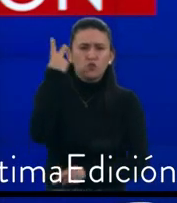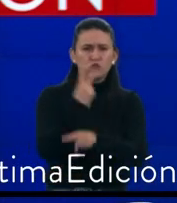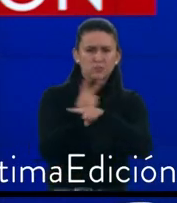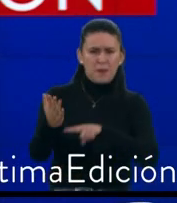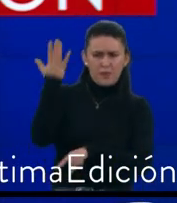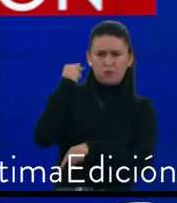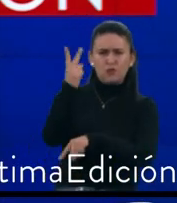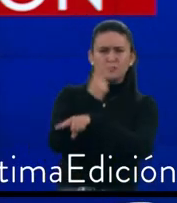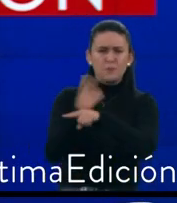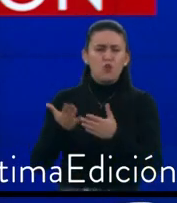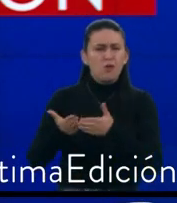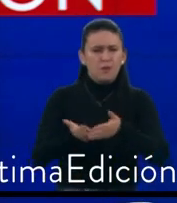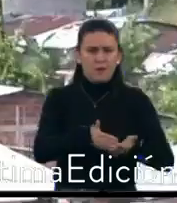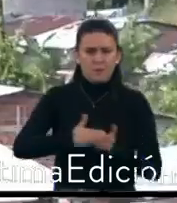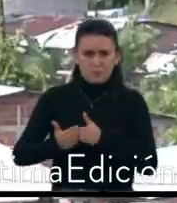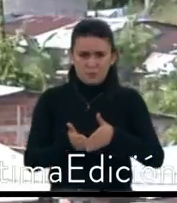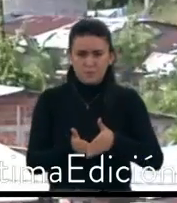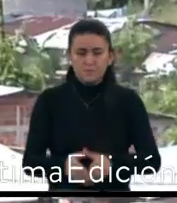barrio popular de Quibdó.